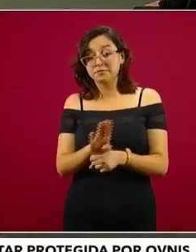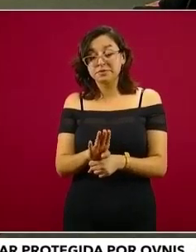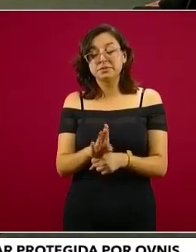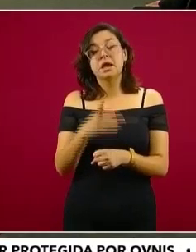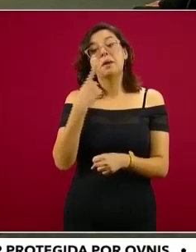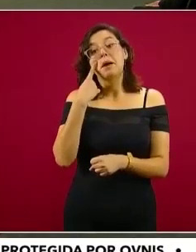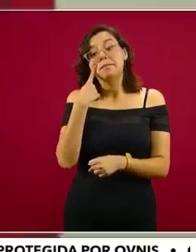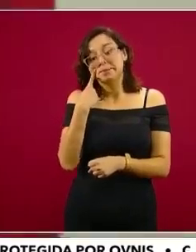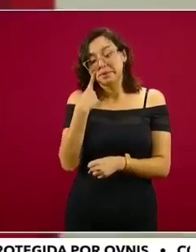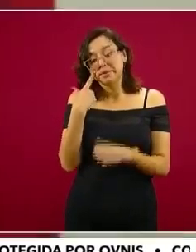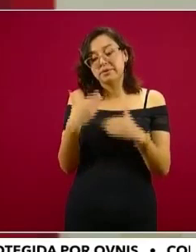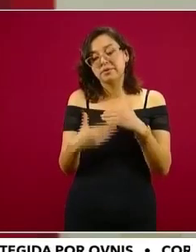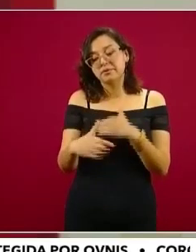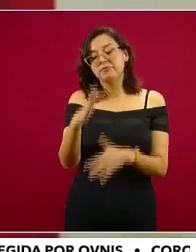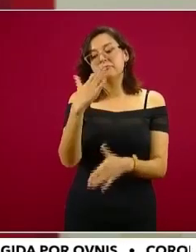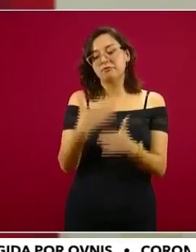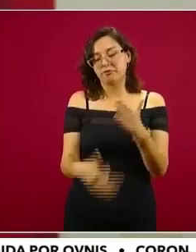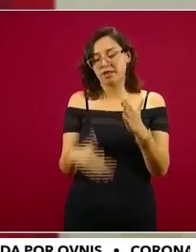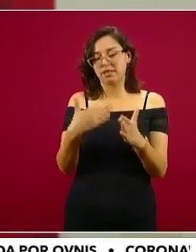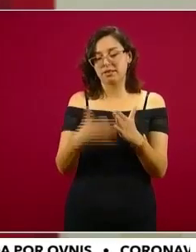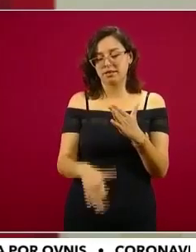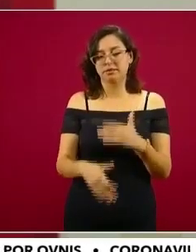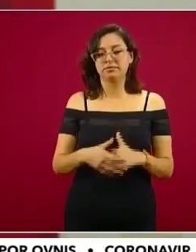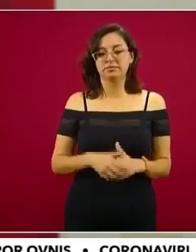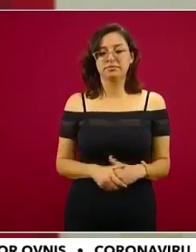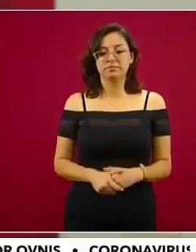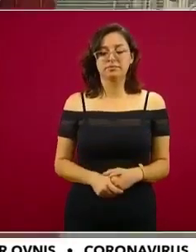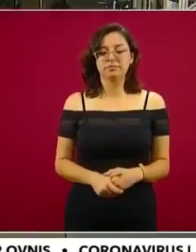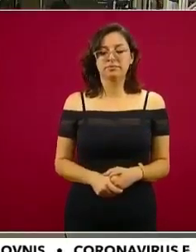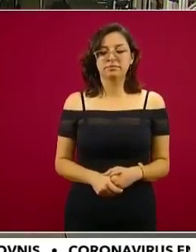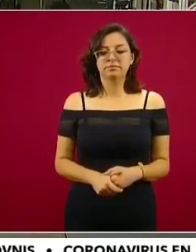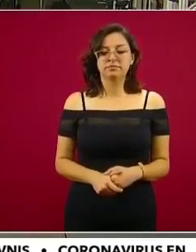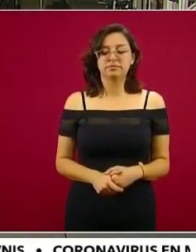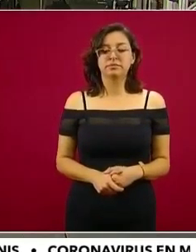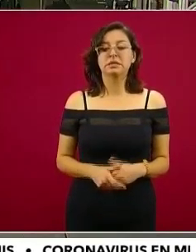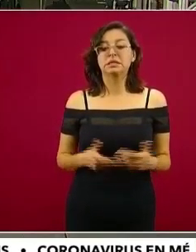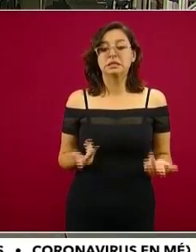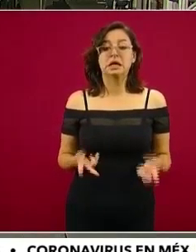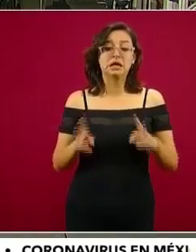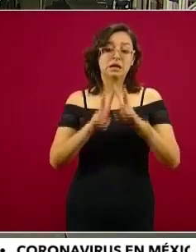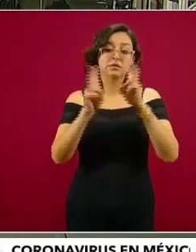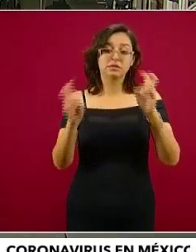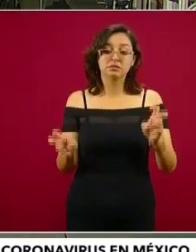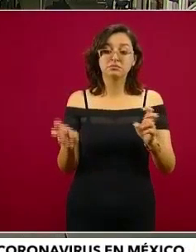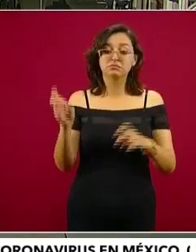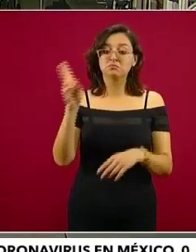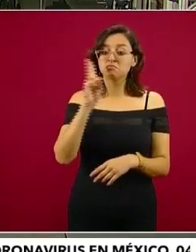condiciones reales. Esa es la situación que hay con estos productos. Y pruebas,